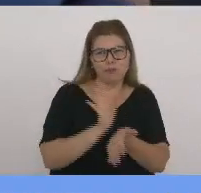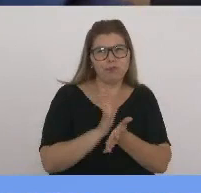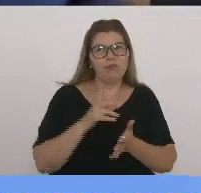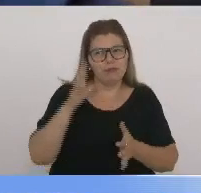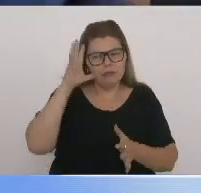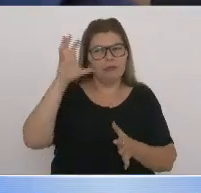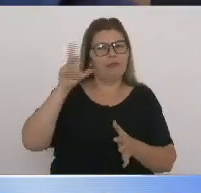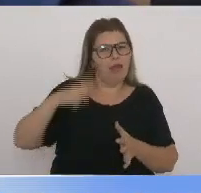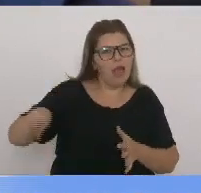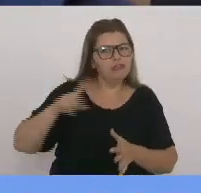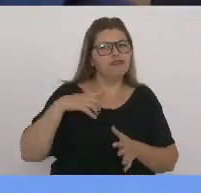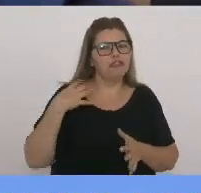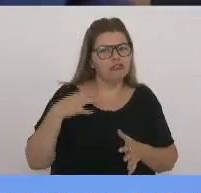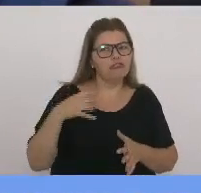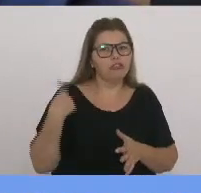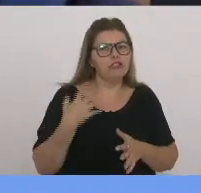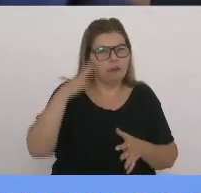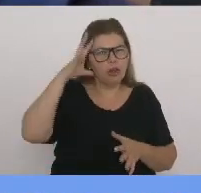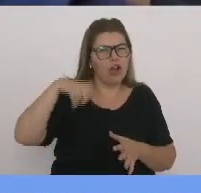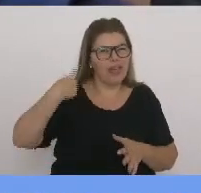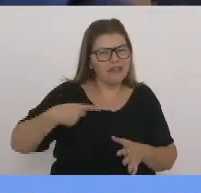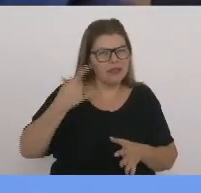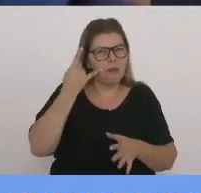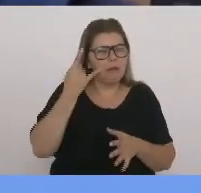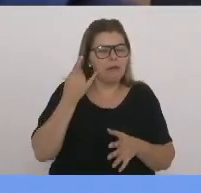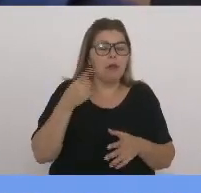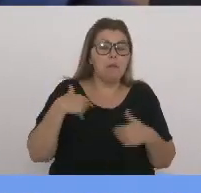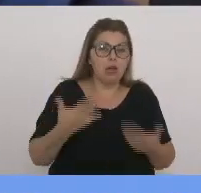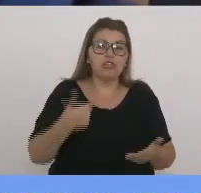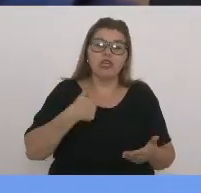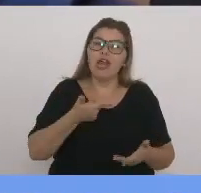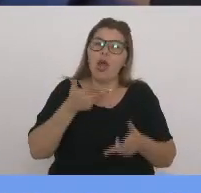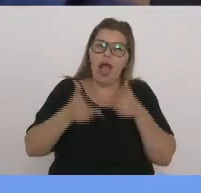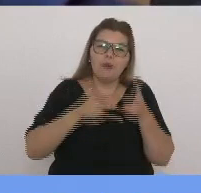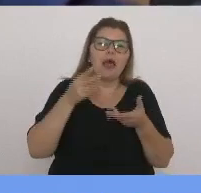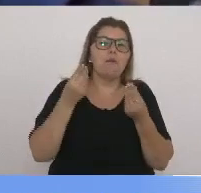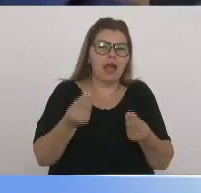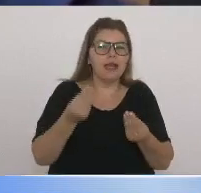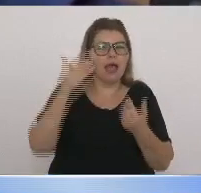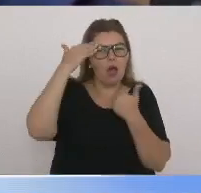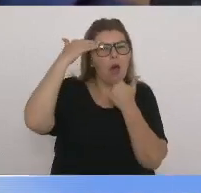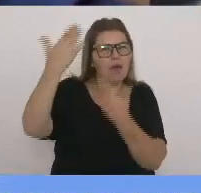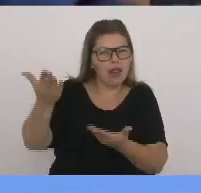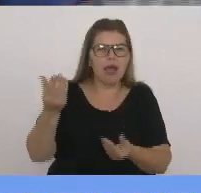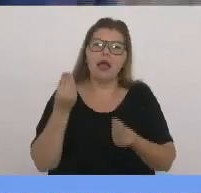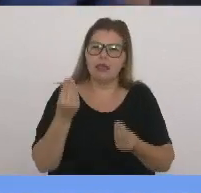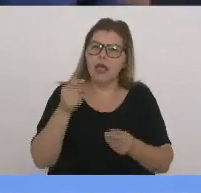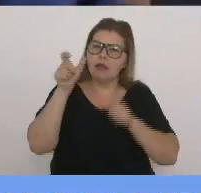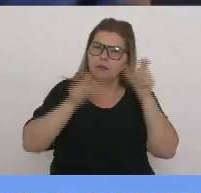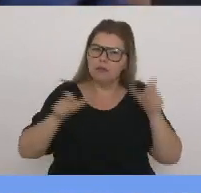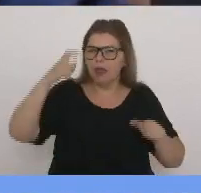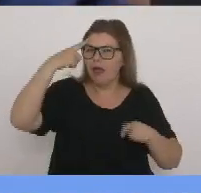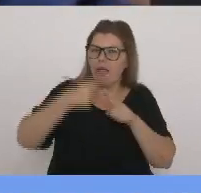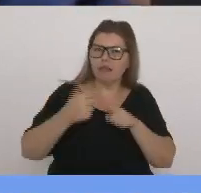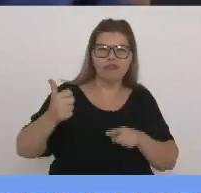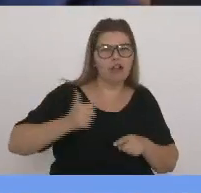olvidemos. Por eso quise hacer uso de la palabra para brindar mi más sentido homenaje a todos aquellos combatientes que